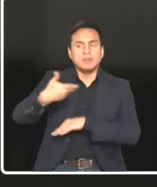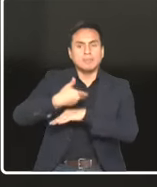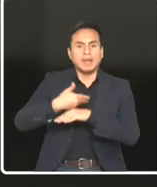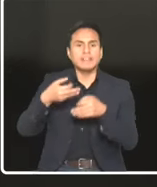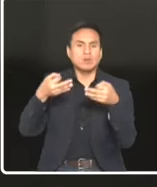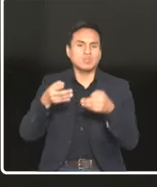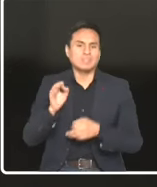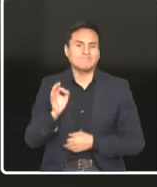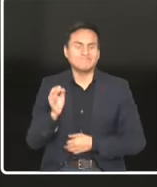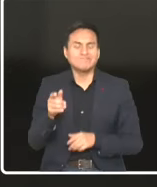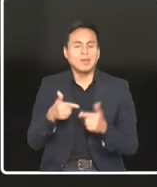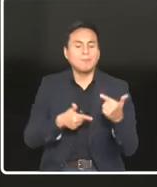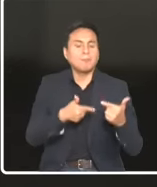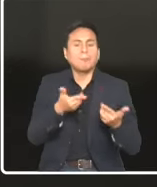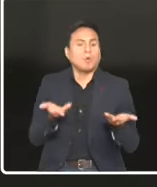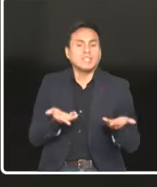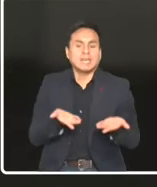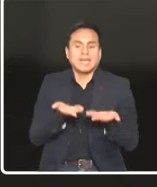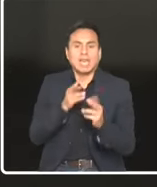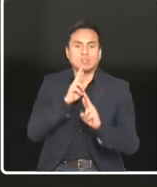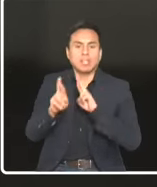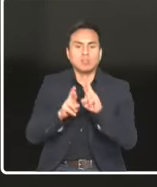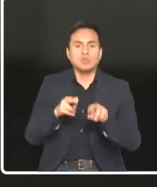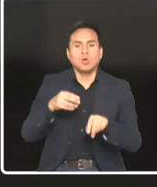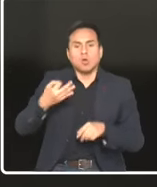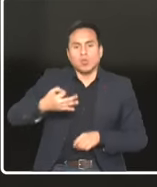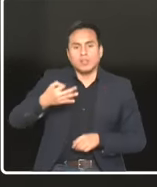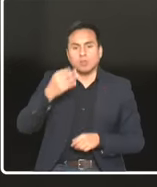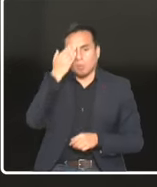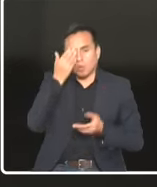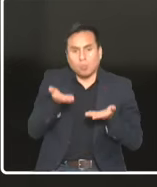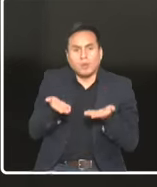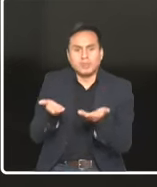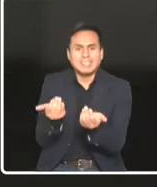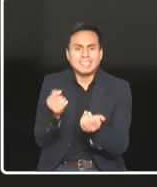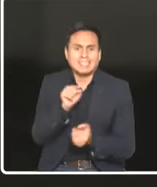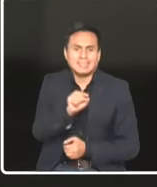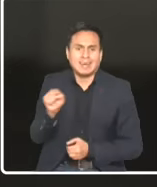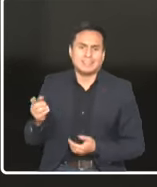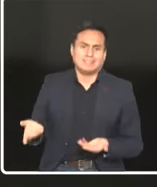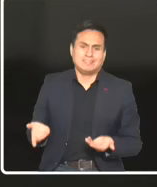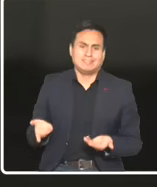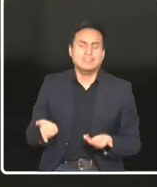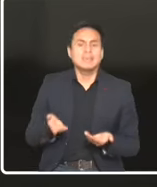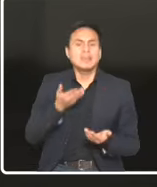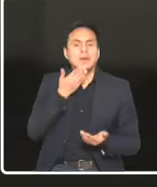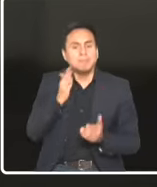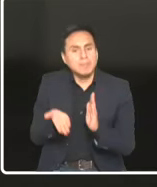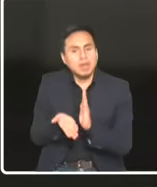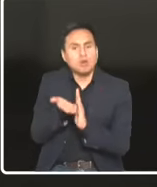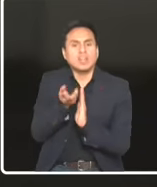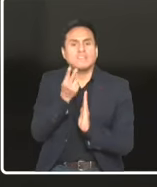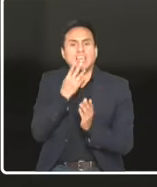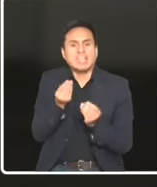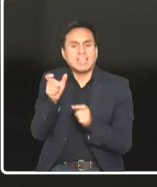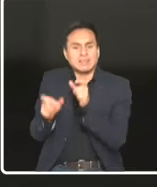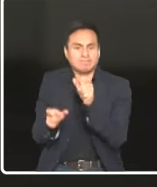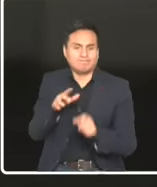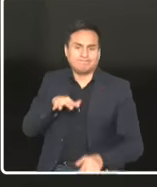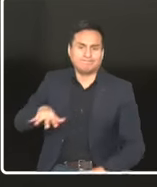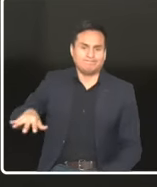y con justa razón una política que dé resultados concretos a sus preocupaciones y necesidades que mejore concretamente su calidad